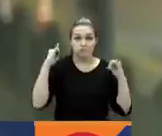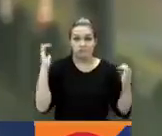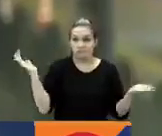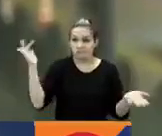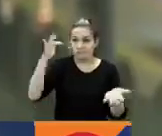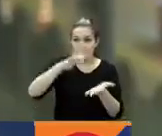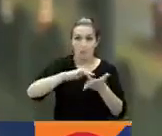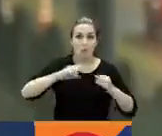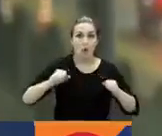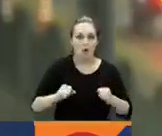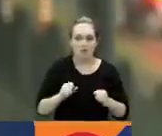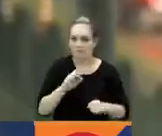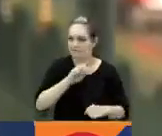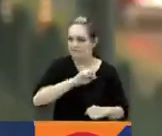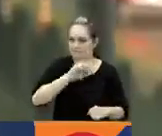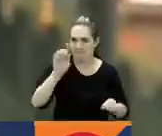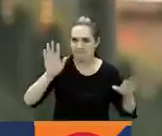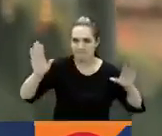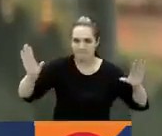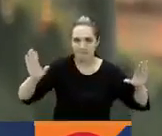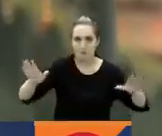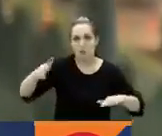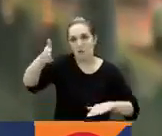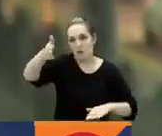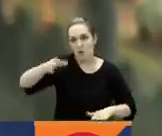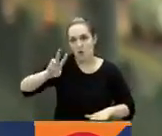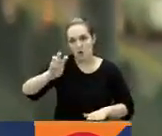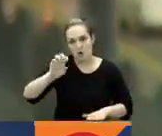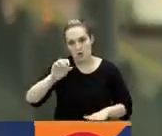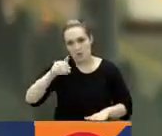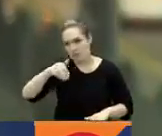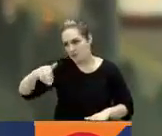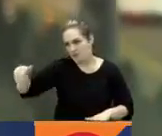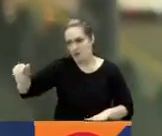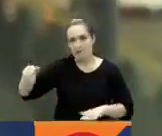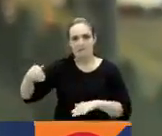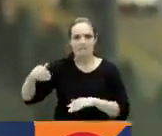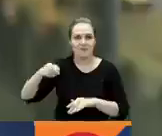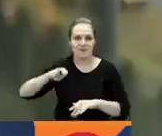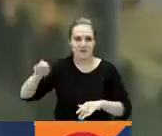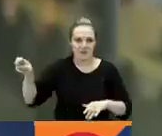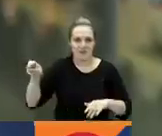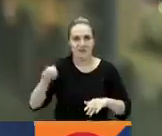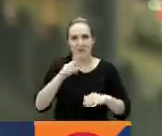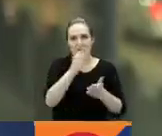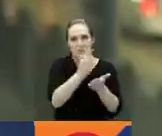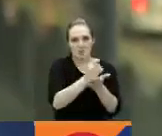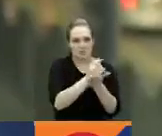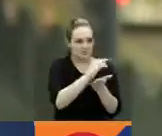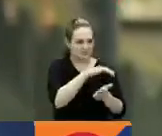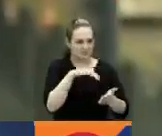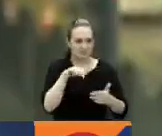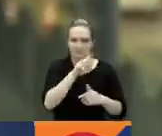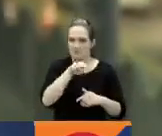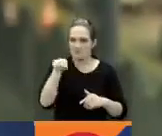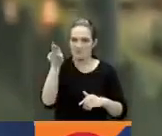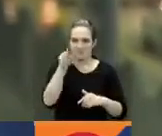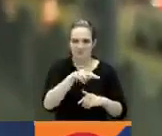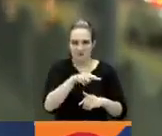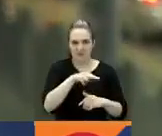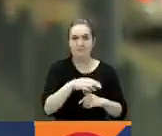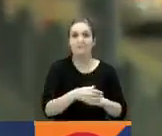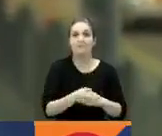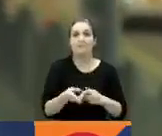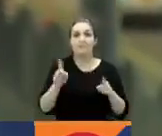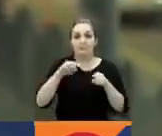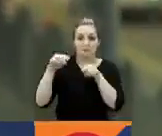como la calle 80, la calle 13 y también por Usme. Allí precisamente en la vía Bogotá-Villavicencio se activó también el reversible